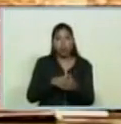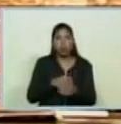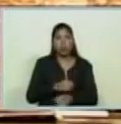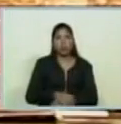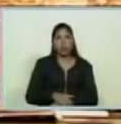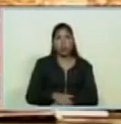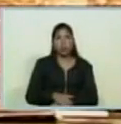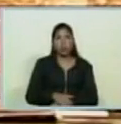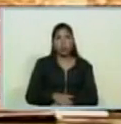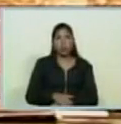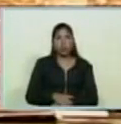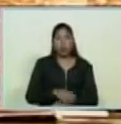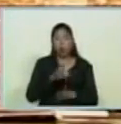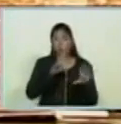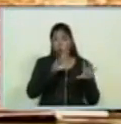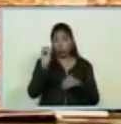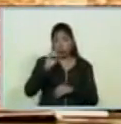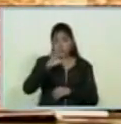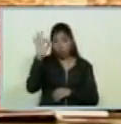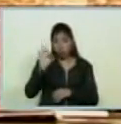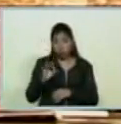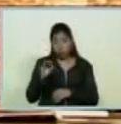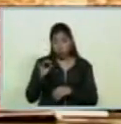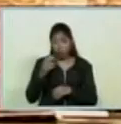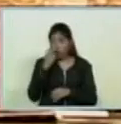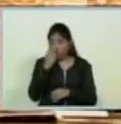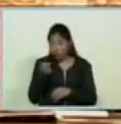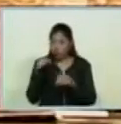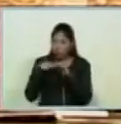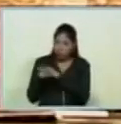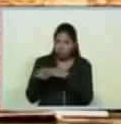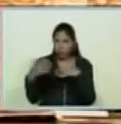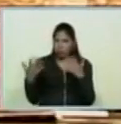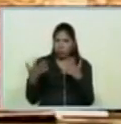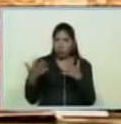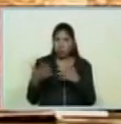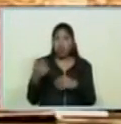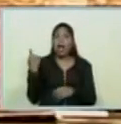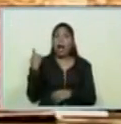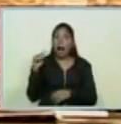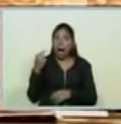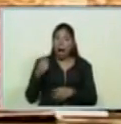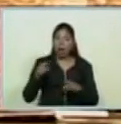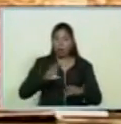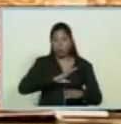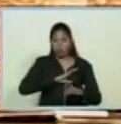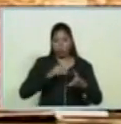11.689.469 personas, el 80% de las visitadas, corresponden a personas carnetizadas.